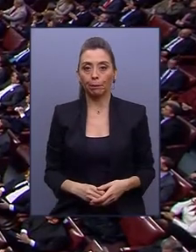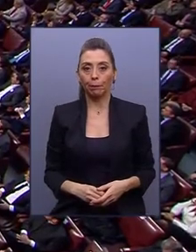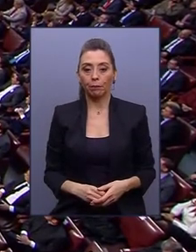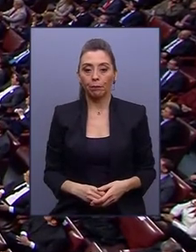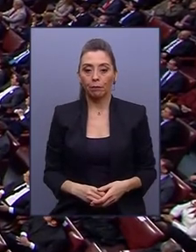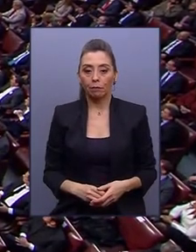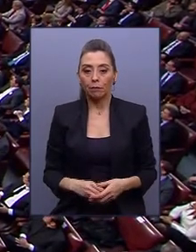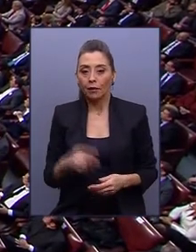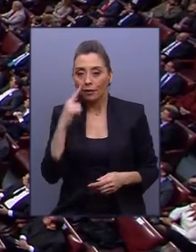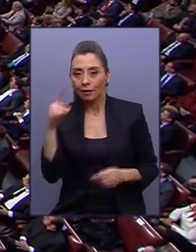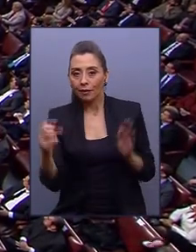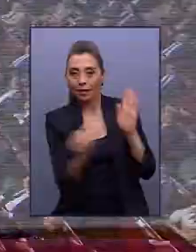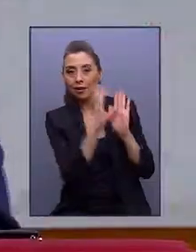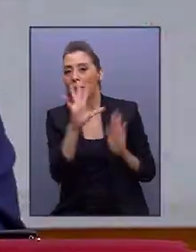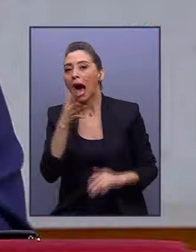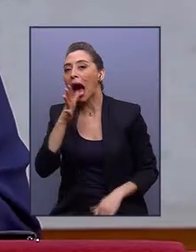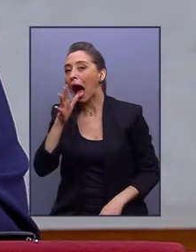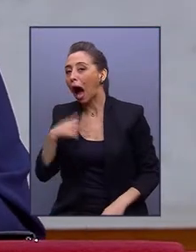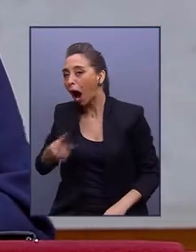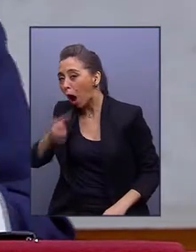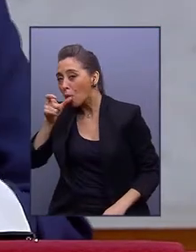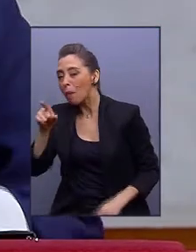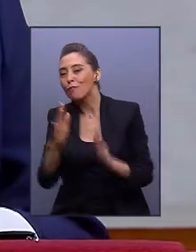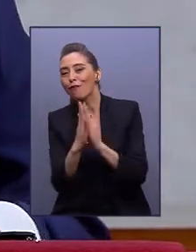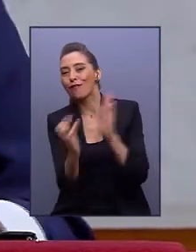Ahí aparecen las fotos cuando uno toma agua.